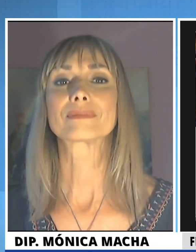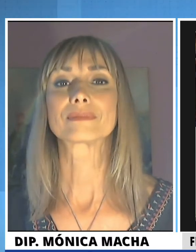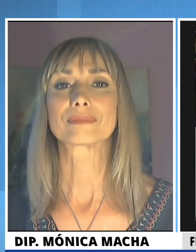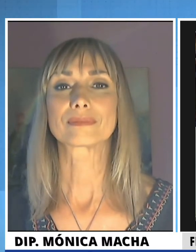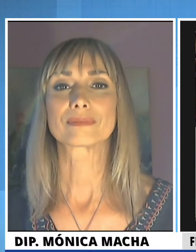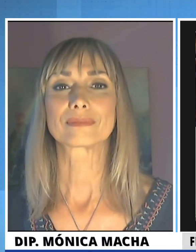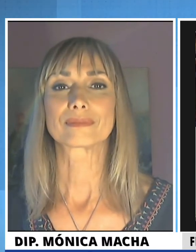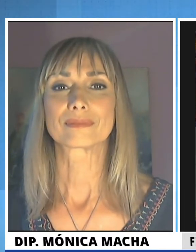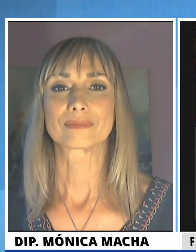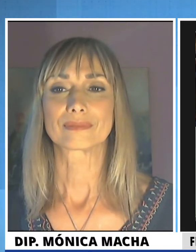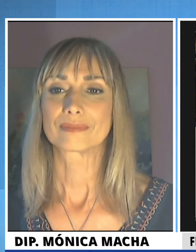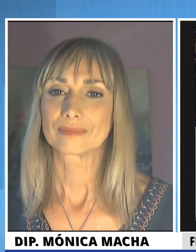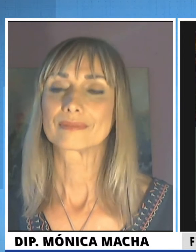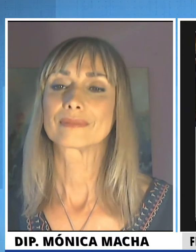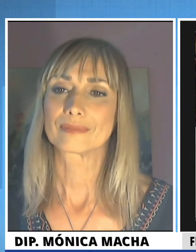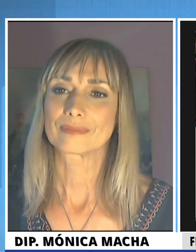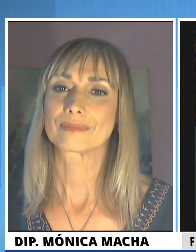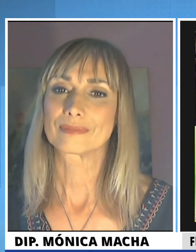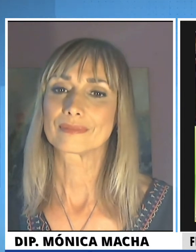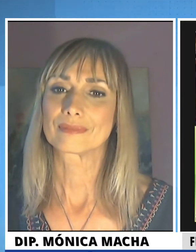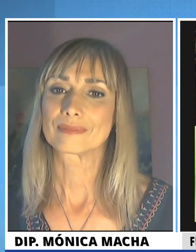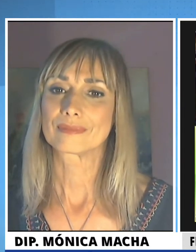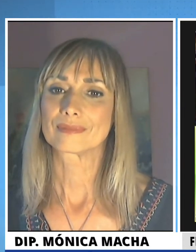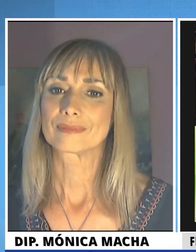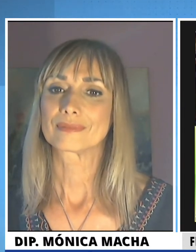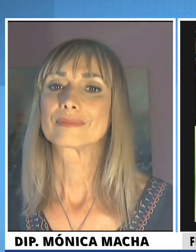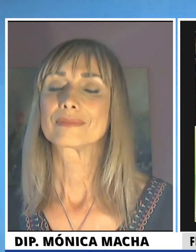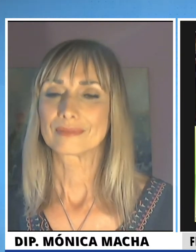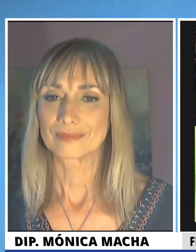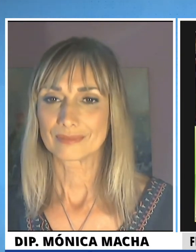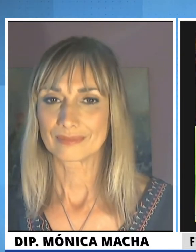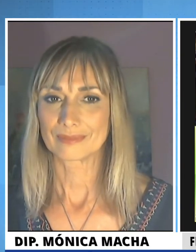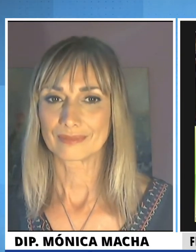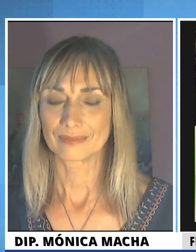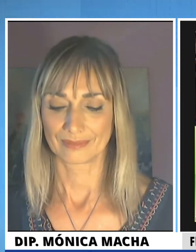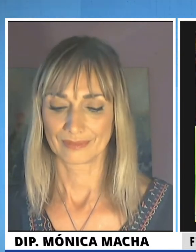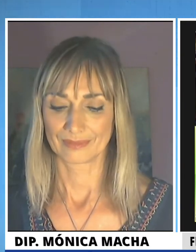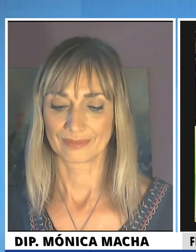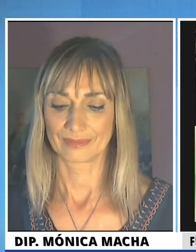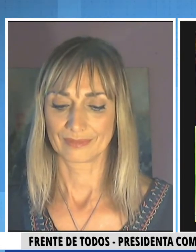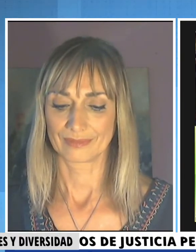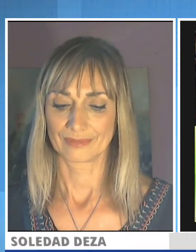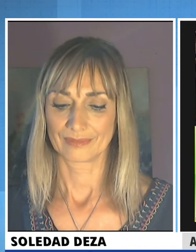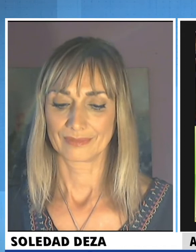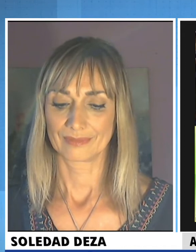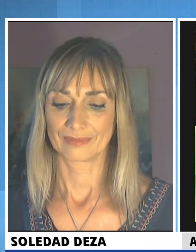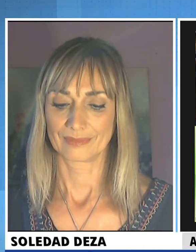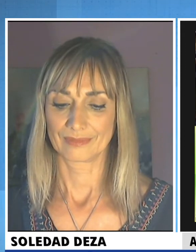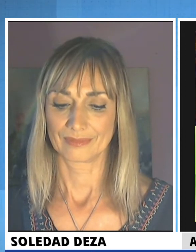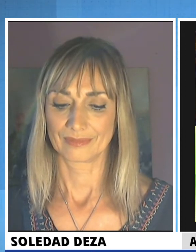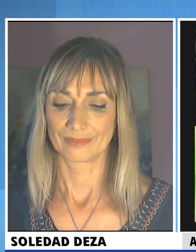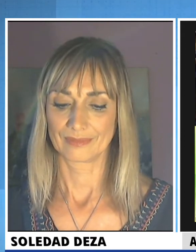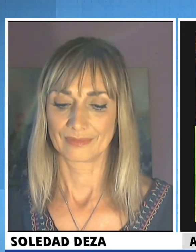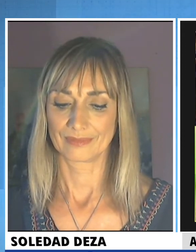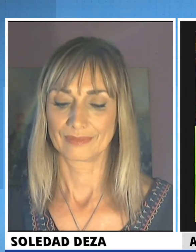va para la persona. El pensamiento crítico que tiene que caracterizar y ha caracterizado históricamente al feminismo se